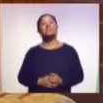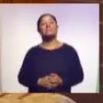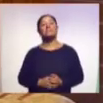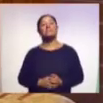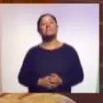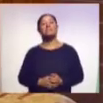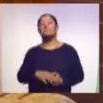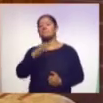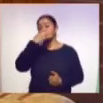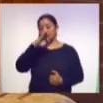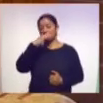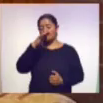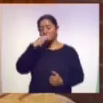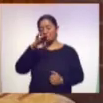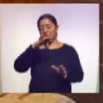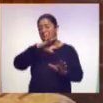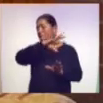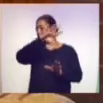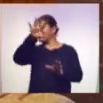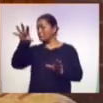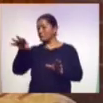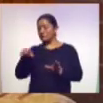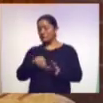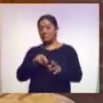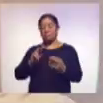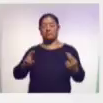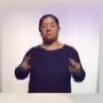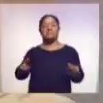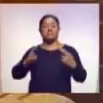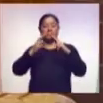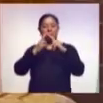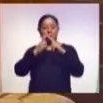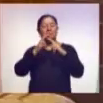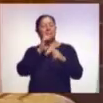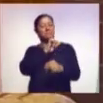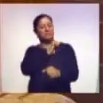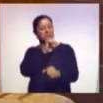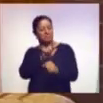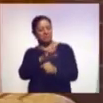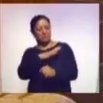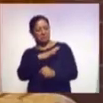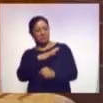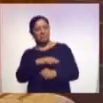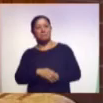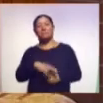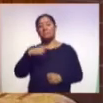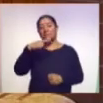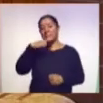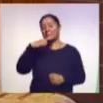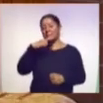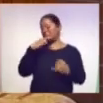fiestas religiosas tienen un tinte especial. La Navidad no podía